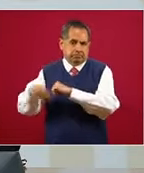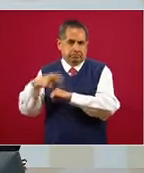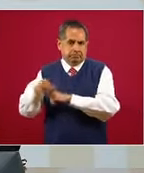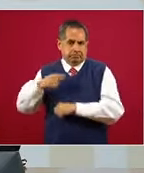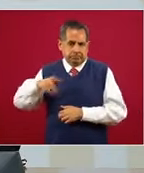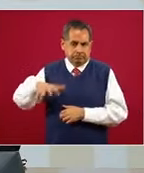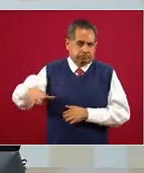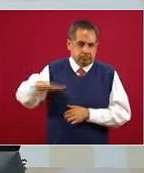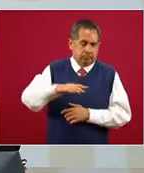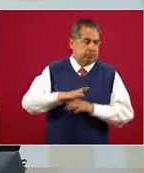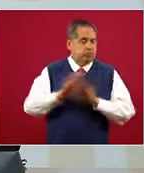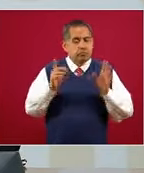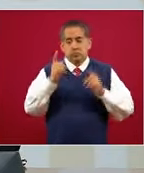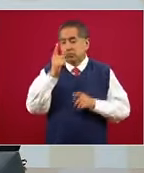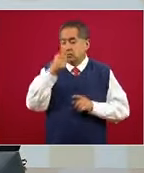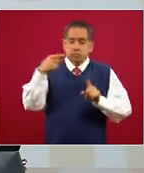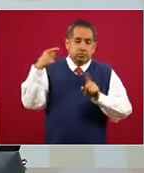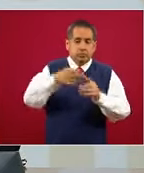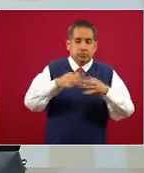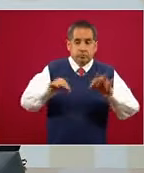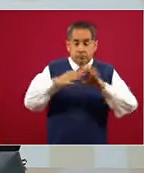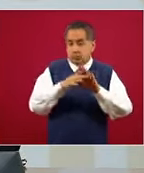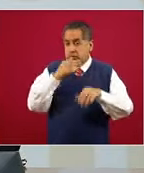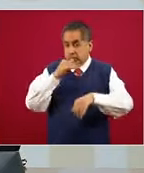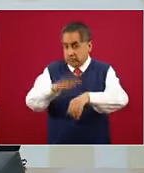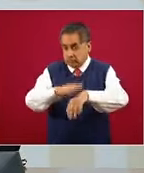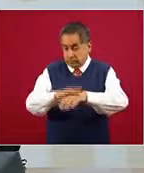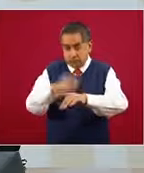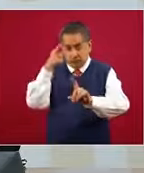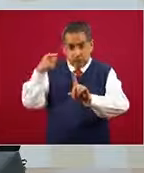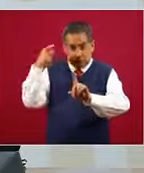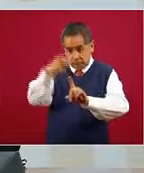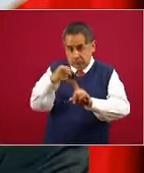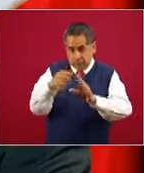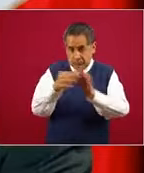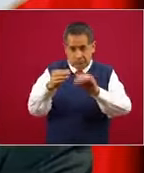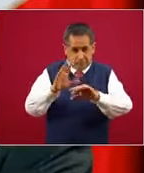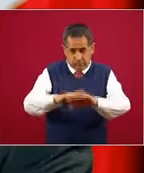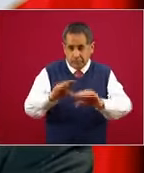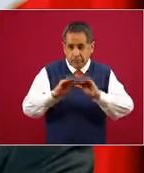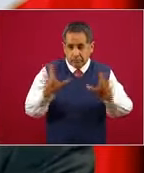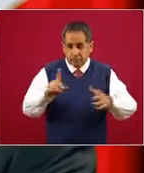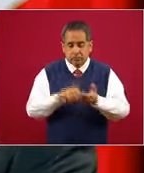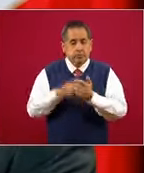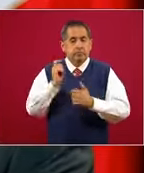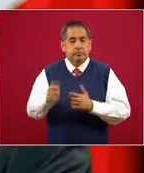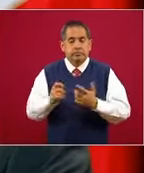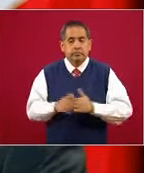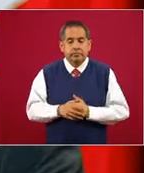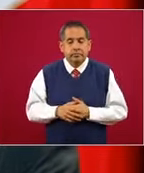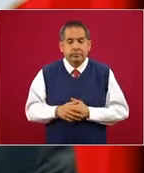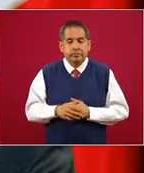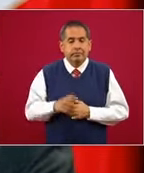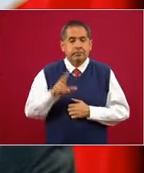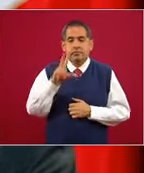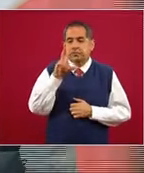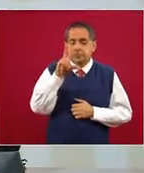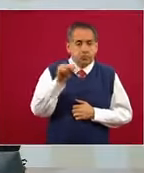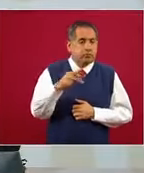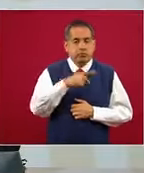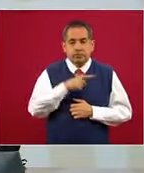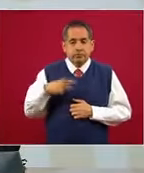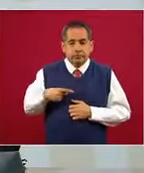trabajadores, y enfáticamente, este es uno de nuestros propósitos, que quede muy claro esto, que no